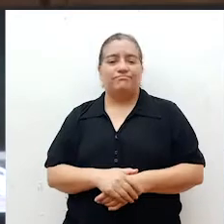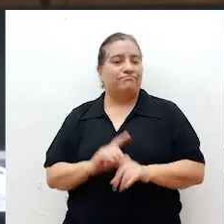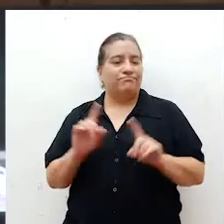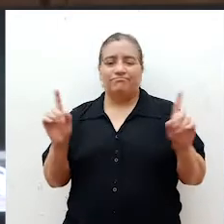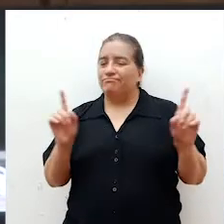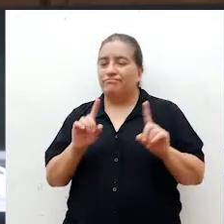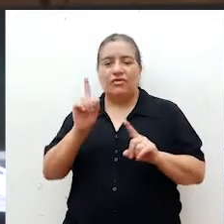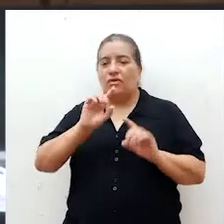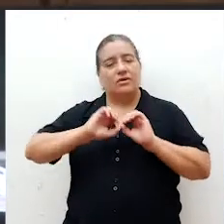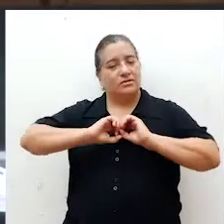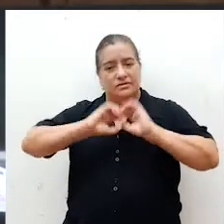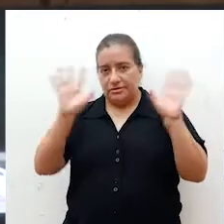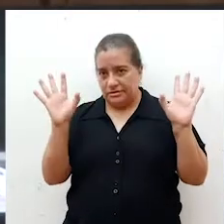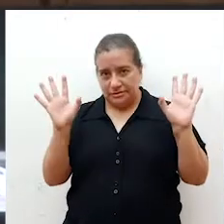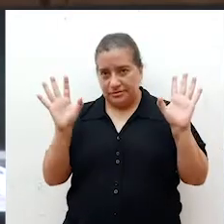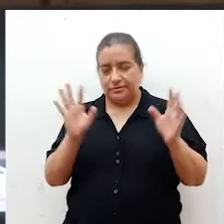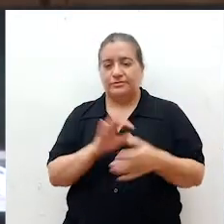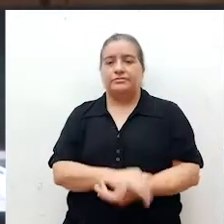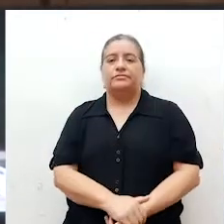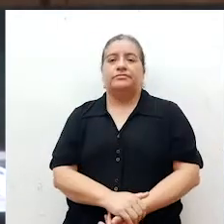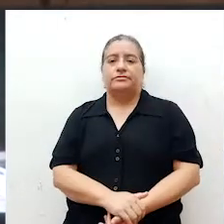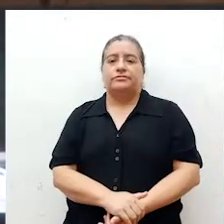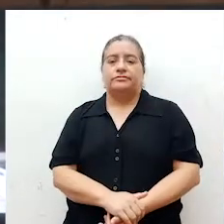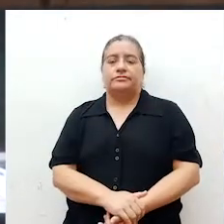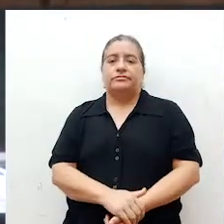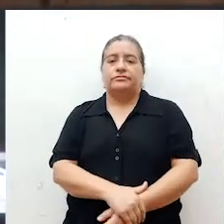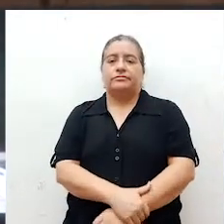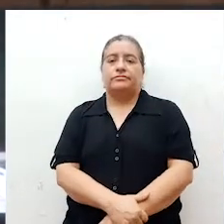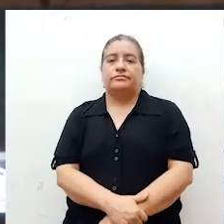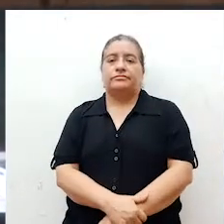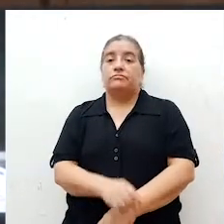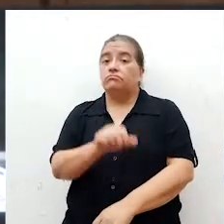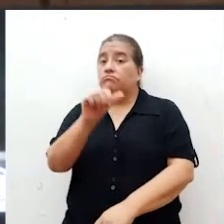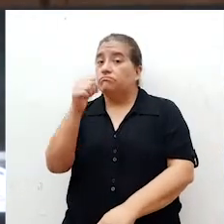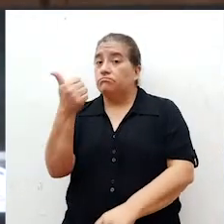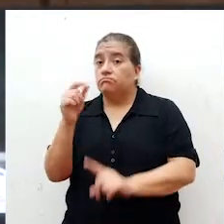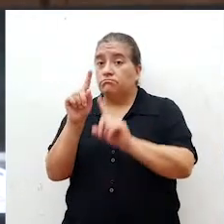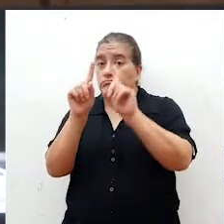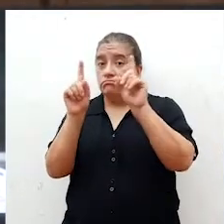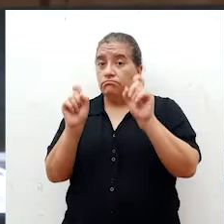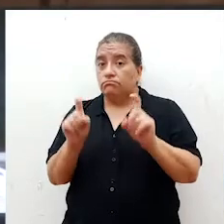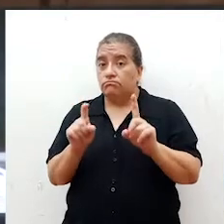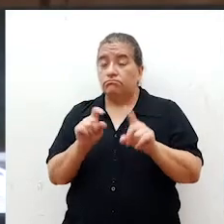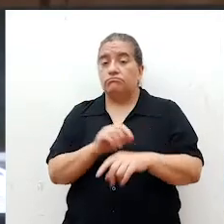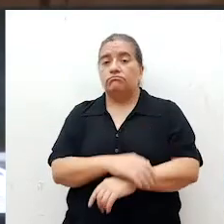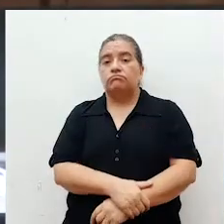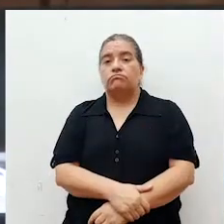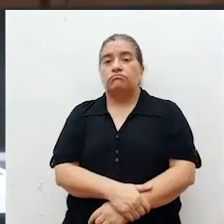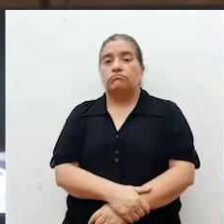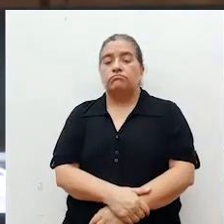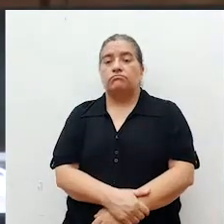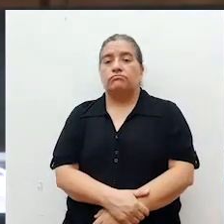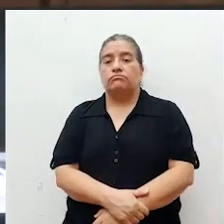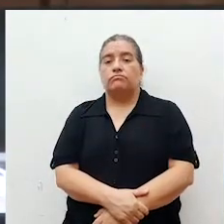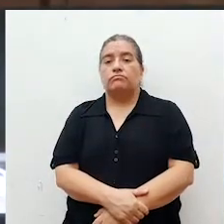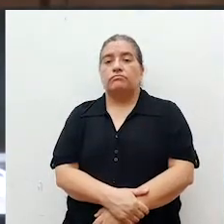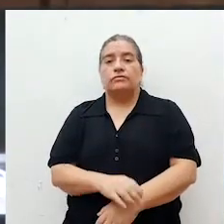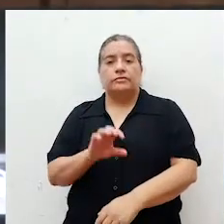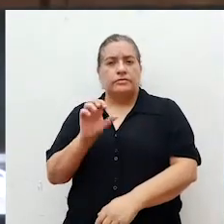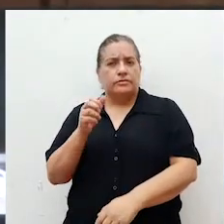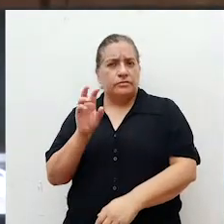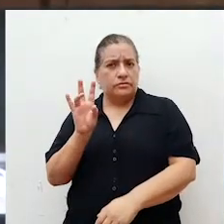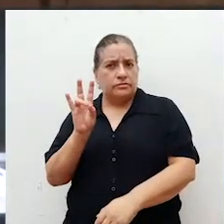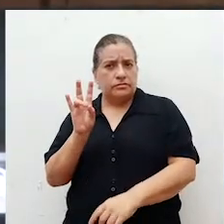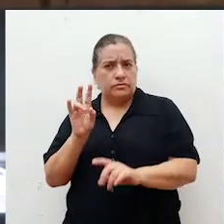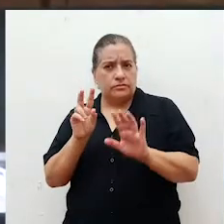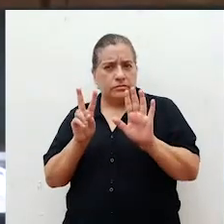Señor Gutiérrez, quería hacerle dos consultas. La primera es, estaba hablando usted acerca del funcionamiento de las cifras. Hay una información que